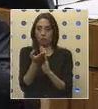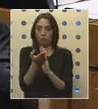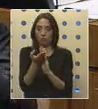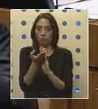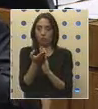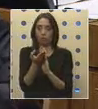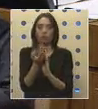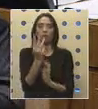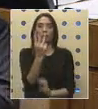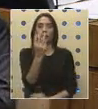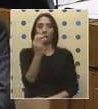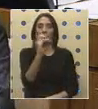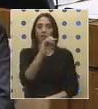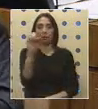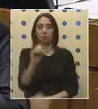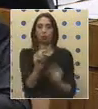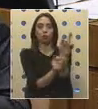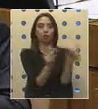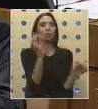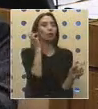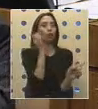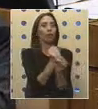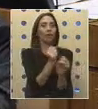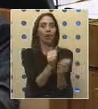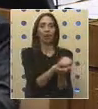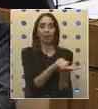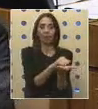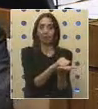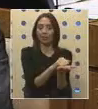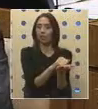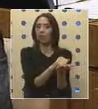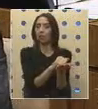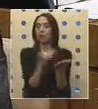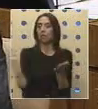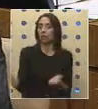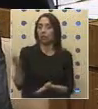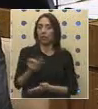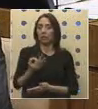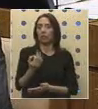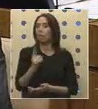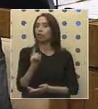tanto este 30% de trabajadoras no tendrían, según lo que se dice, un